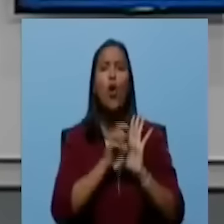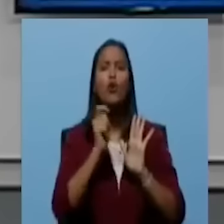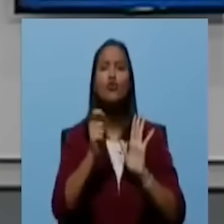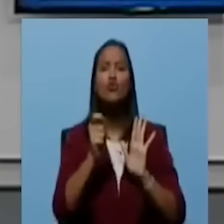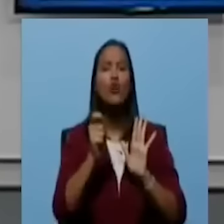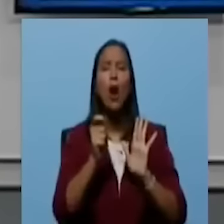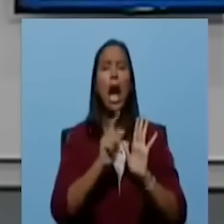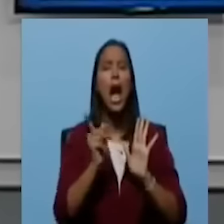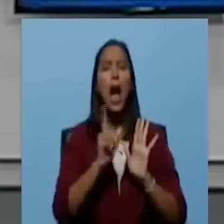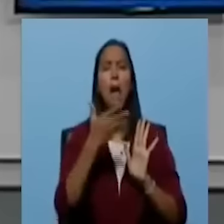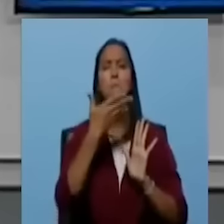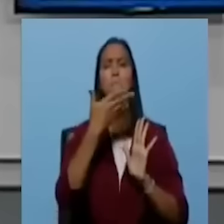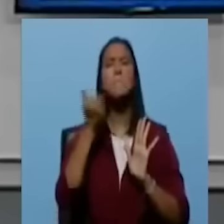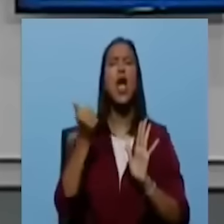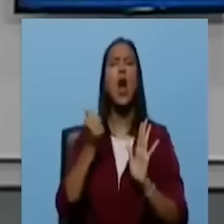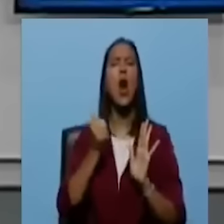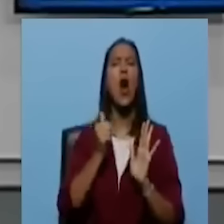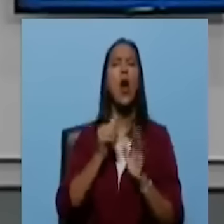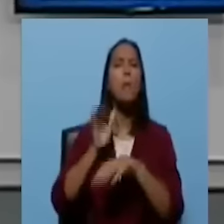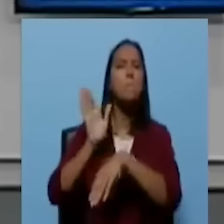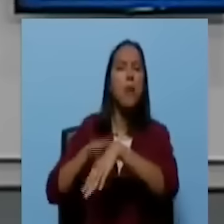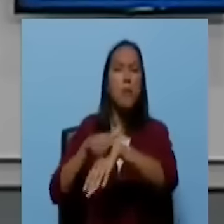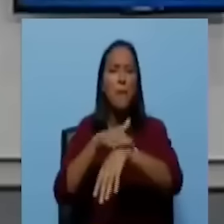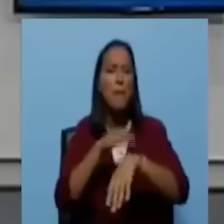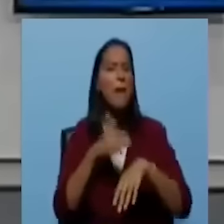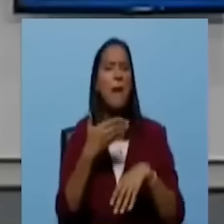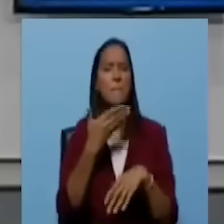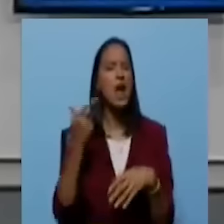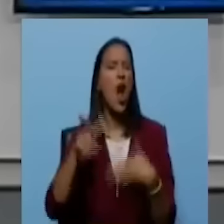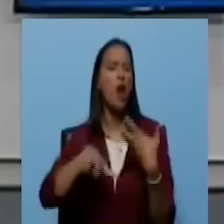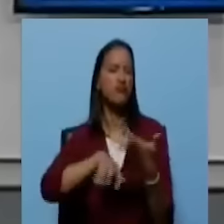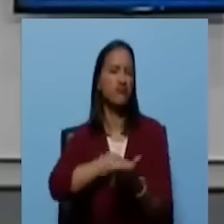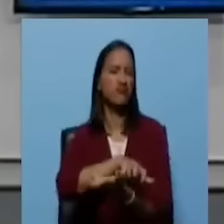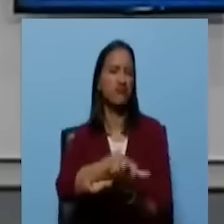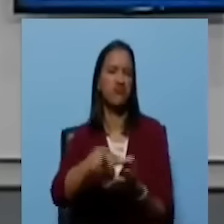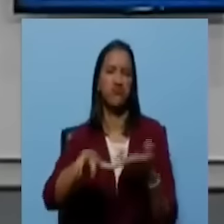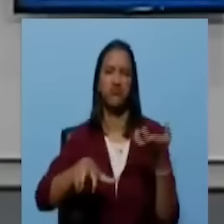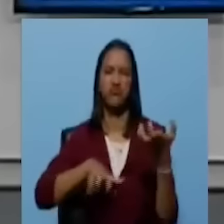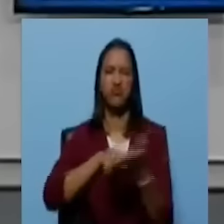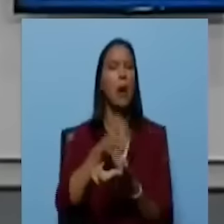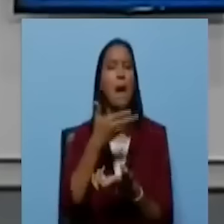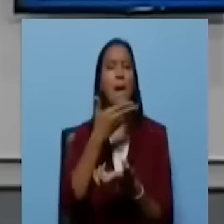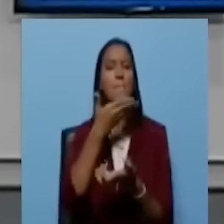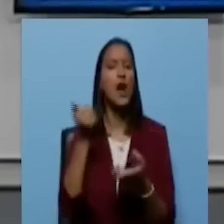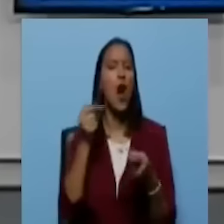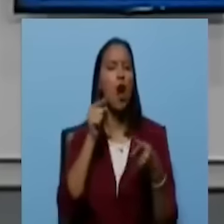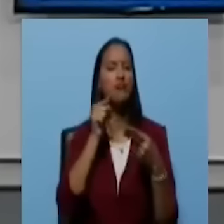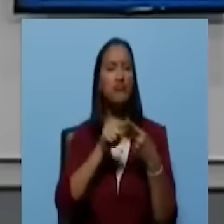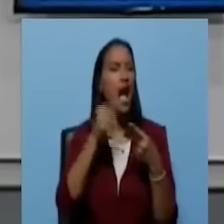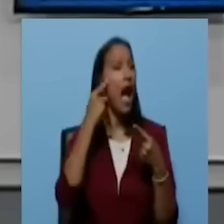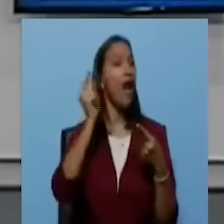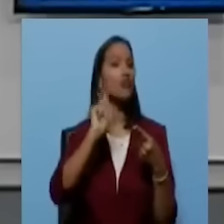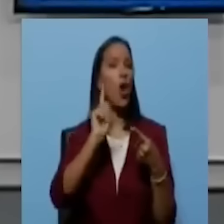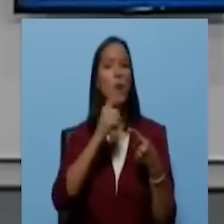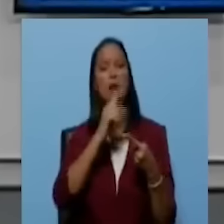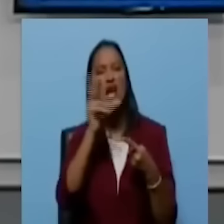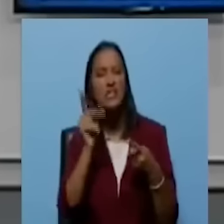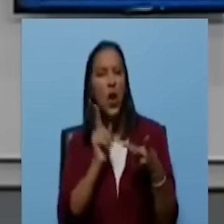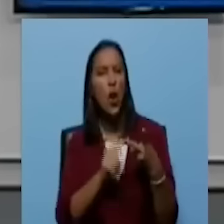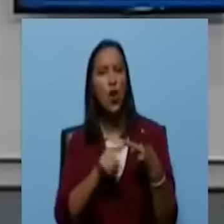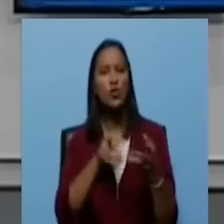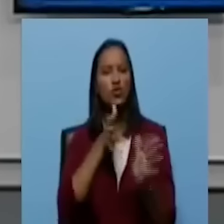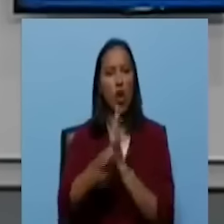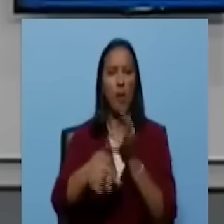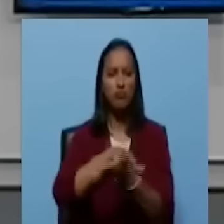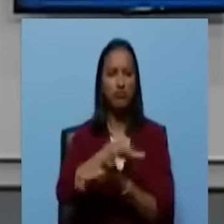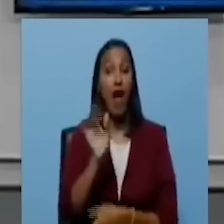crimen, a la desestabilización, procurando por esta vía causar un baño de